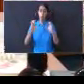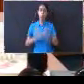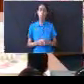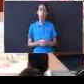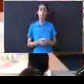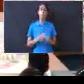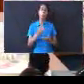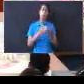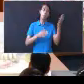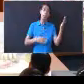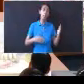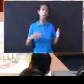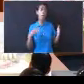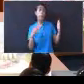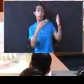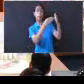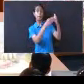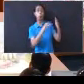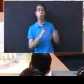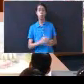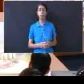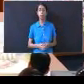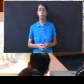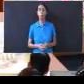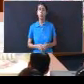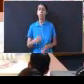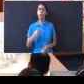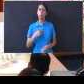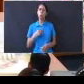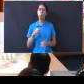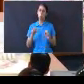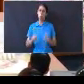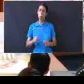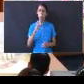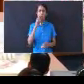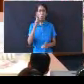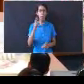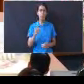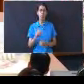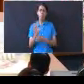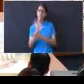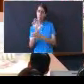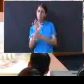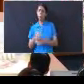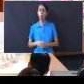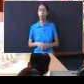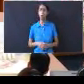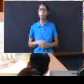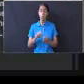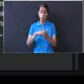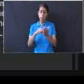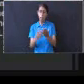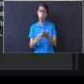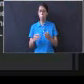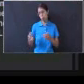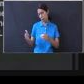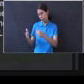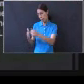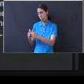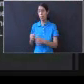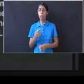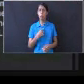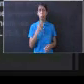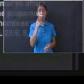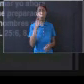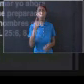extremos, tal vez. Y me puse a ver el anuncio. En eso estaba la... Eso es lo que decía el anuncio. Pero estaba el libro a la par y lo agrande. Y ya